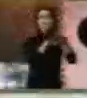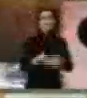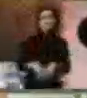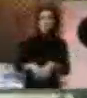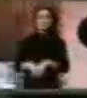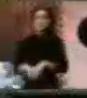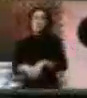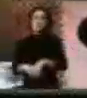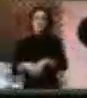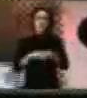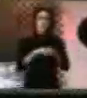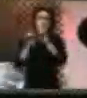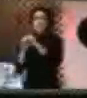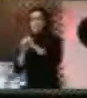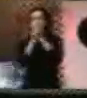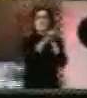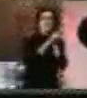criticar.